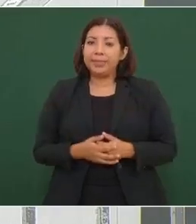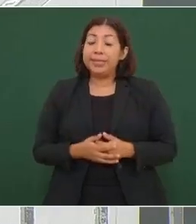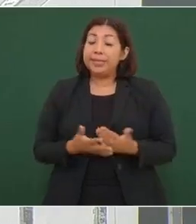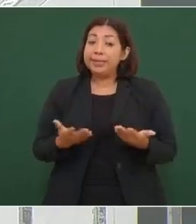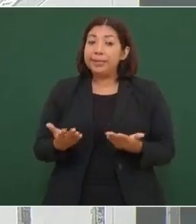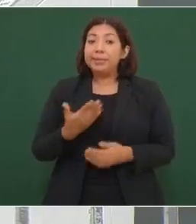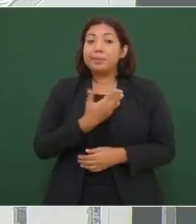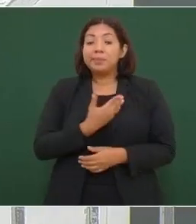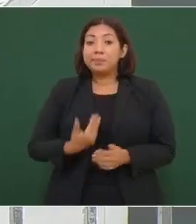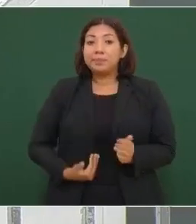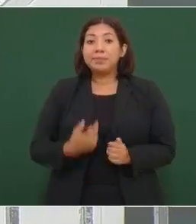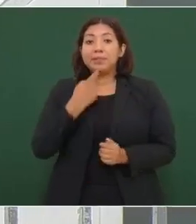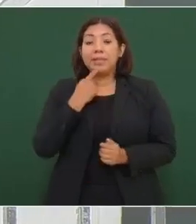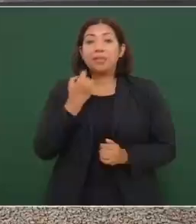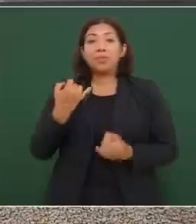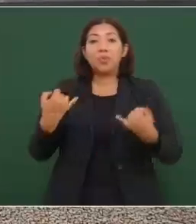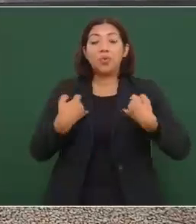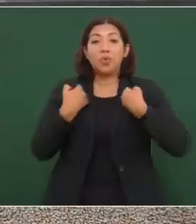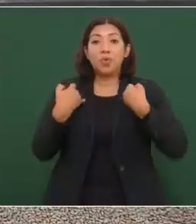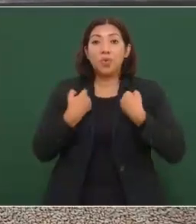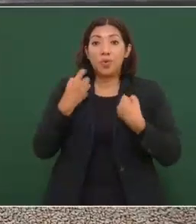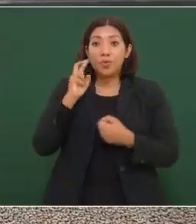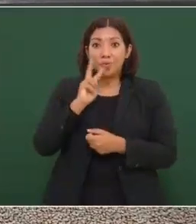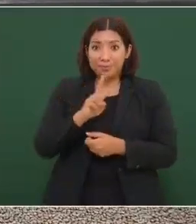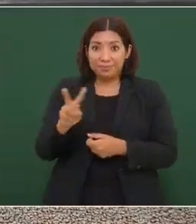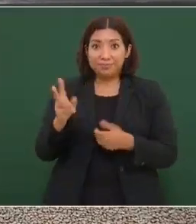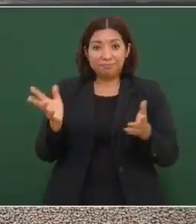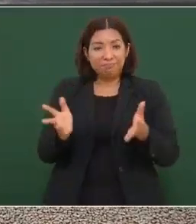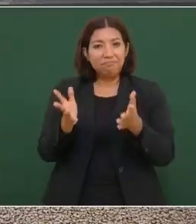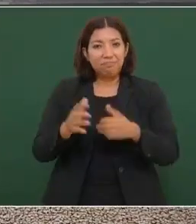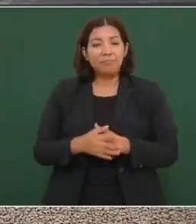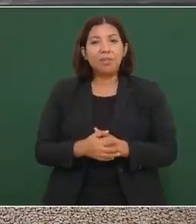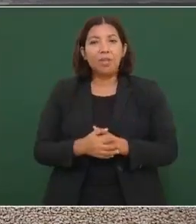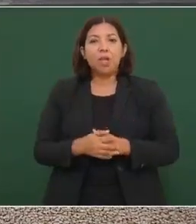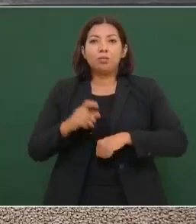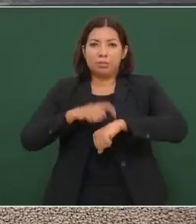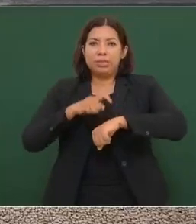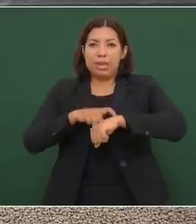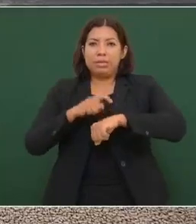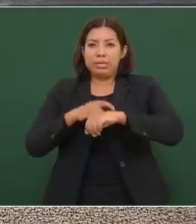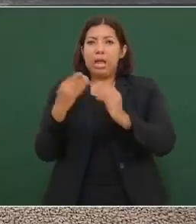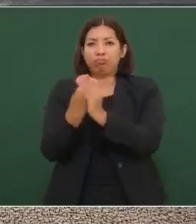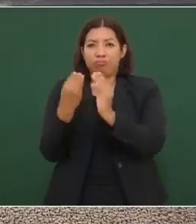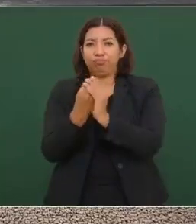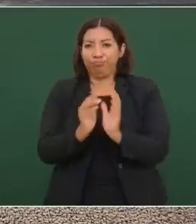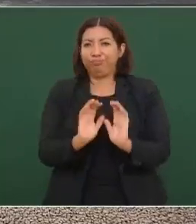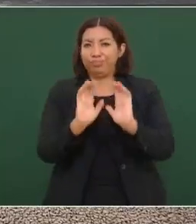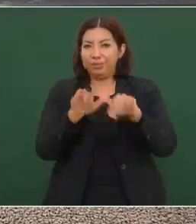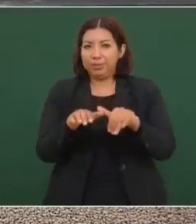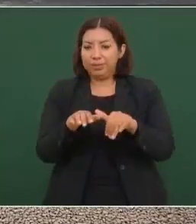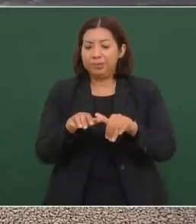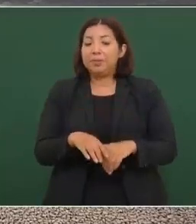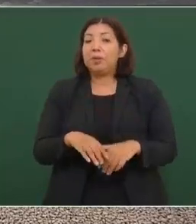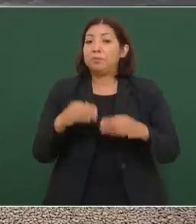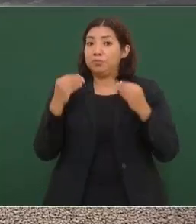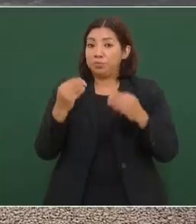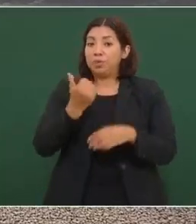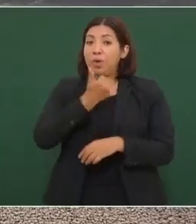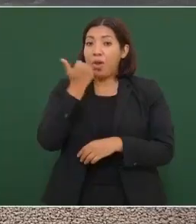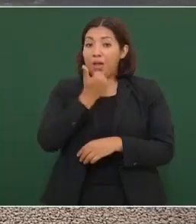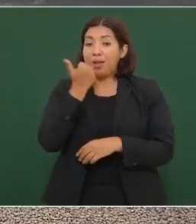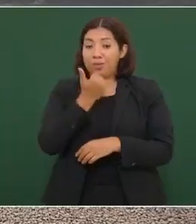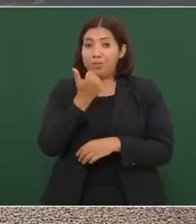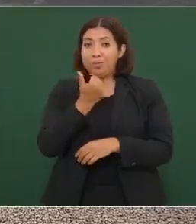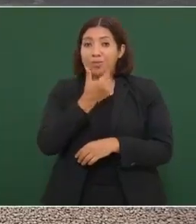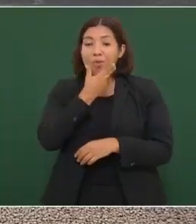inspiración para nuestras y nuestros jóvenes. En este momento ya empezaron clases porque es muy temprano, más de 208 alumnas y alumnos están ahorita en